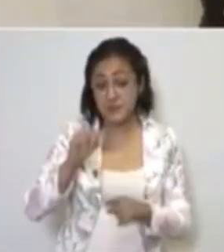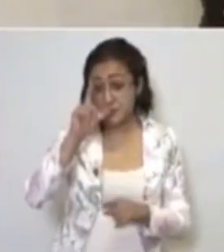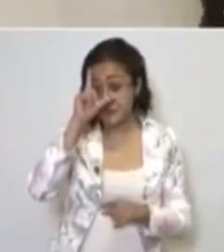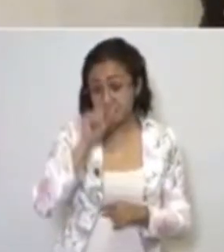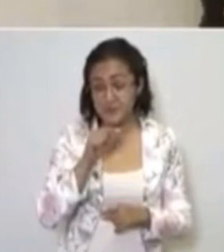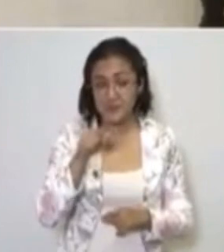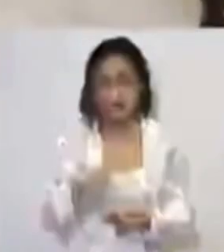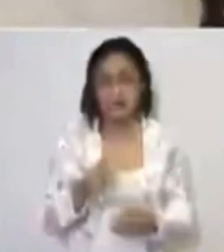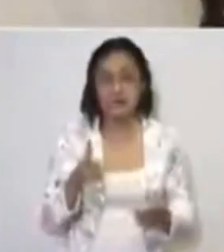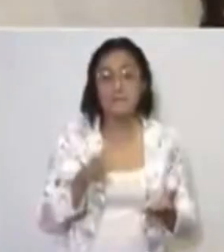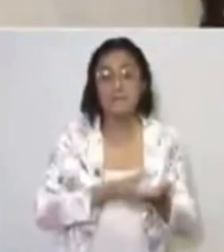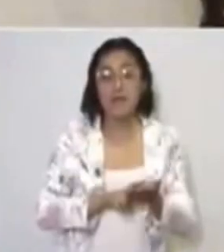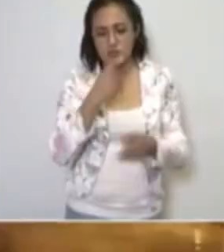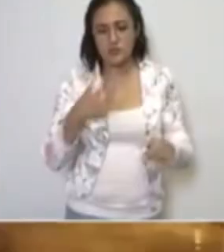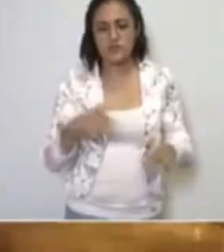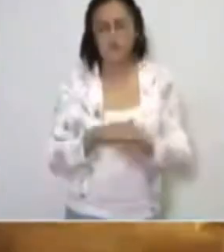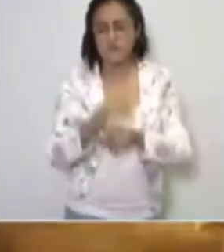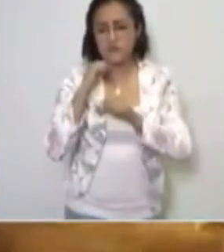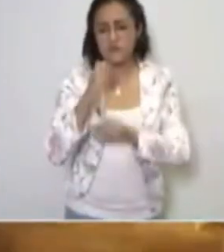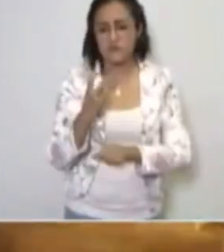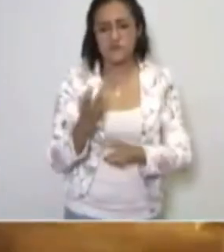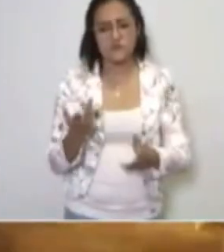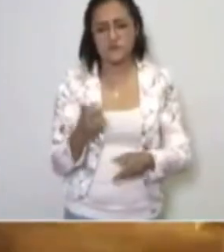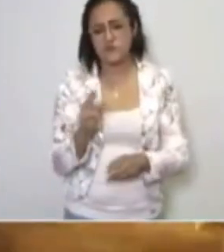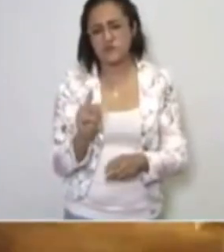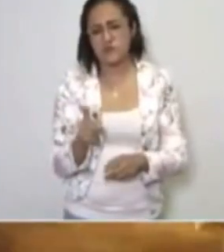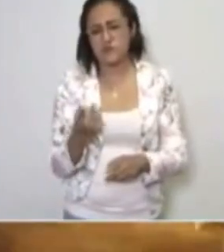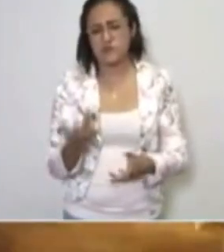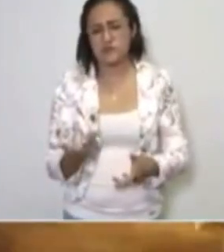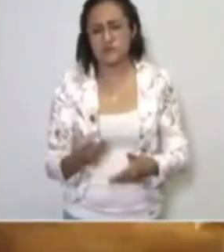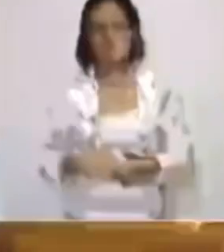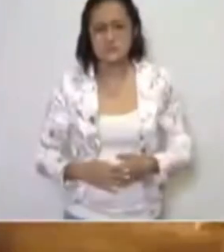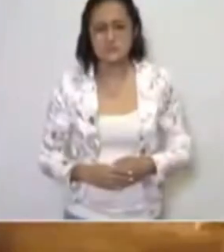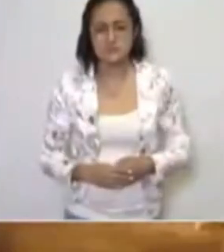el verde al país. No, no es así.